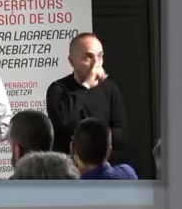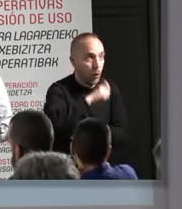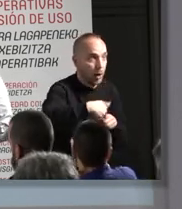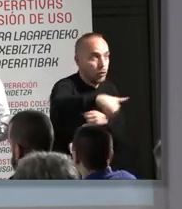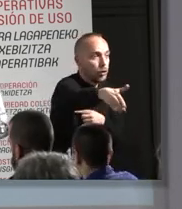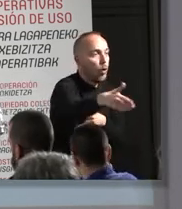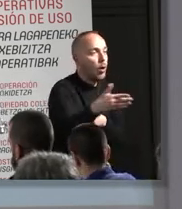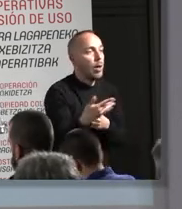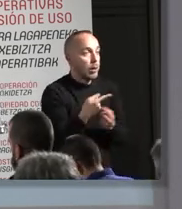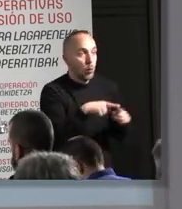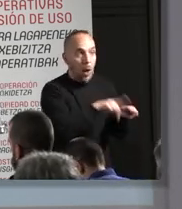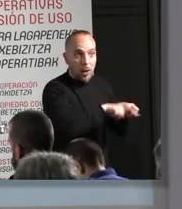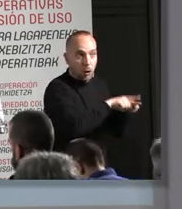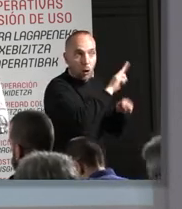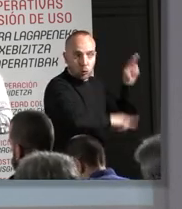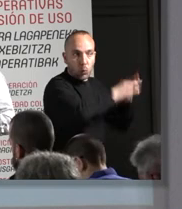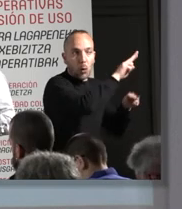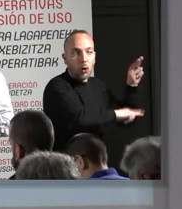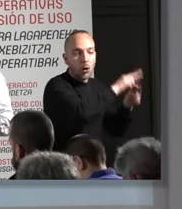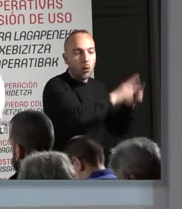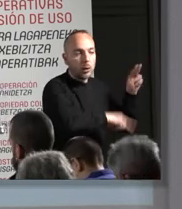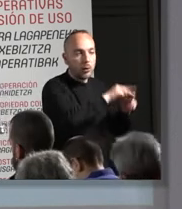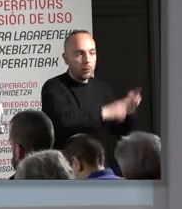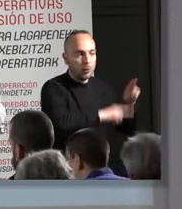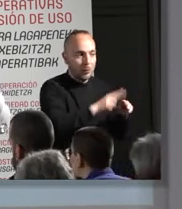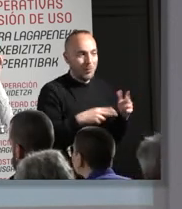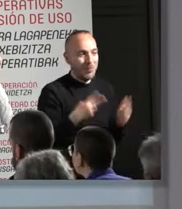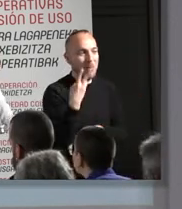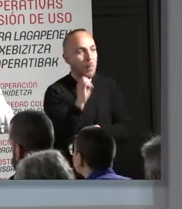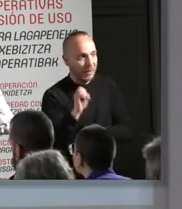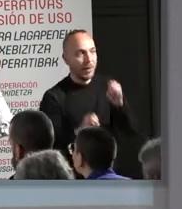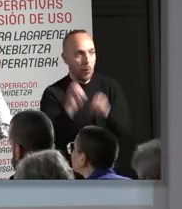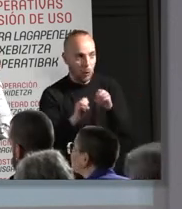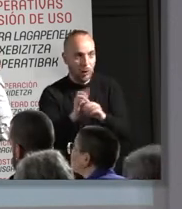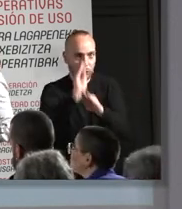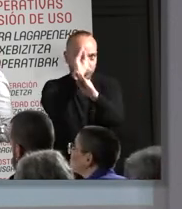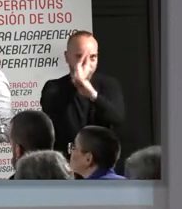construcción. No es broma. O sea, dos veces vamos a hacer el edificio.